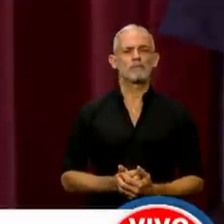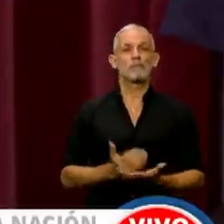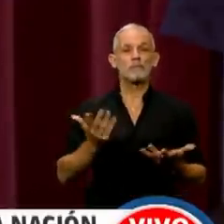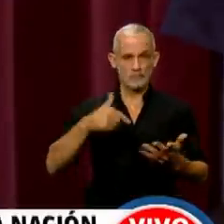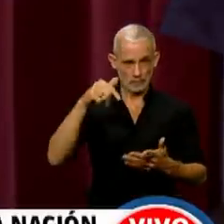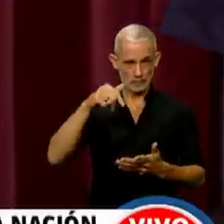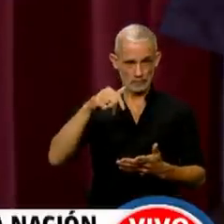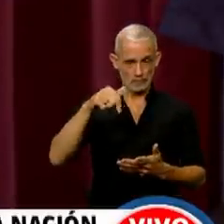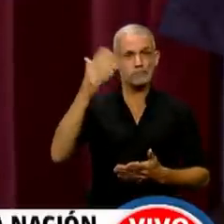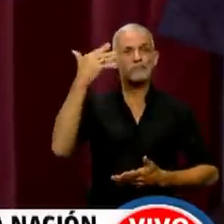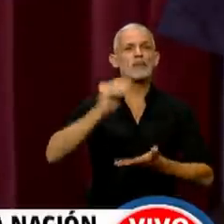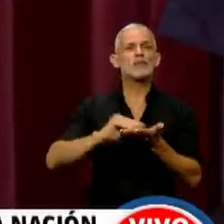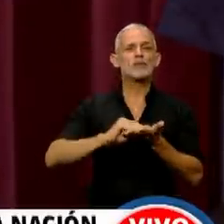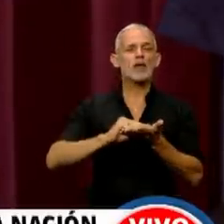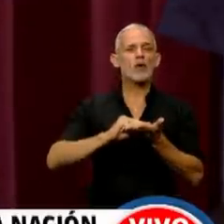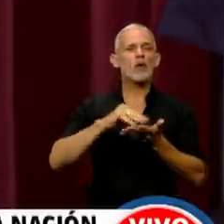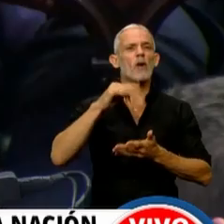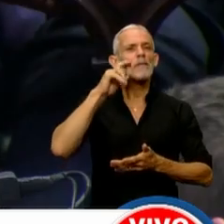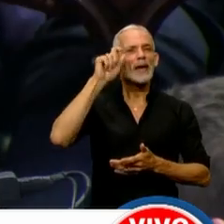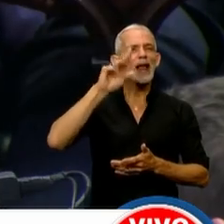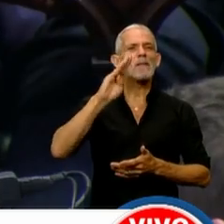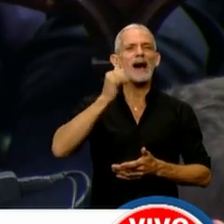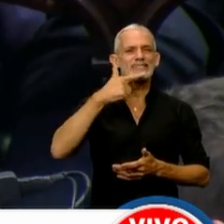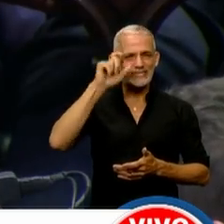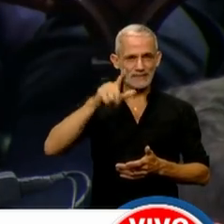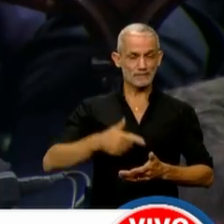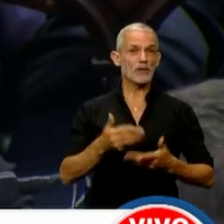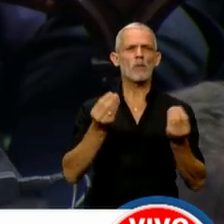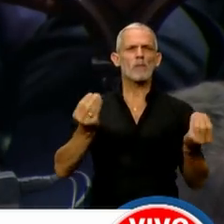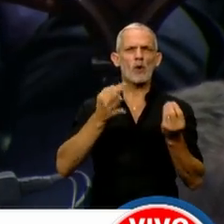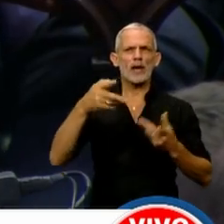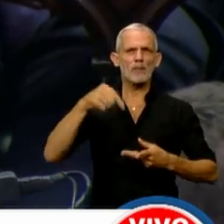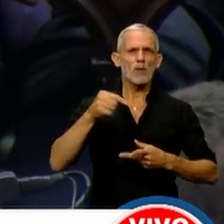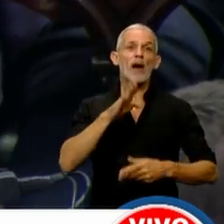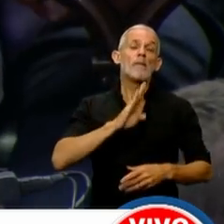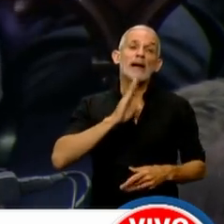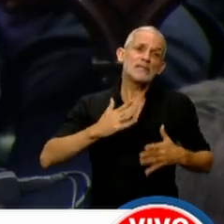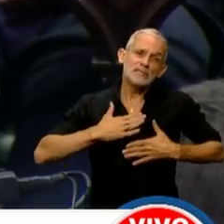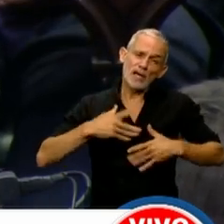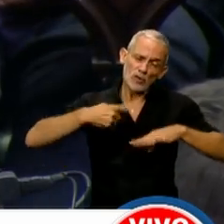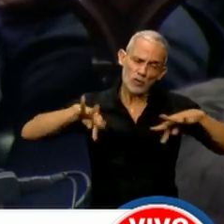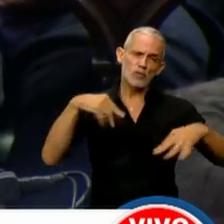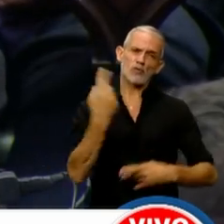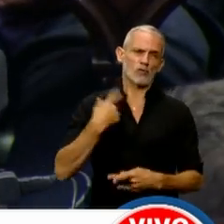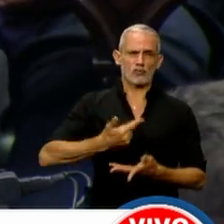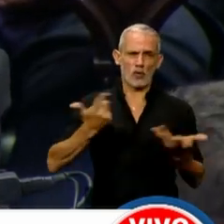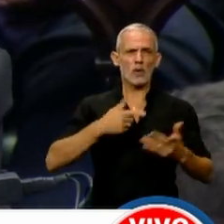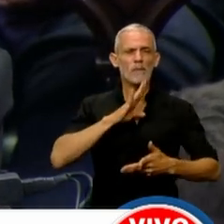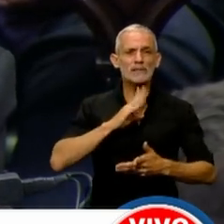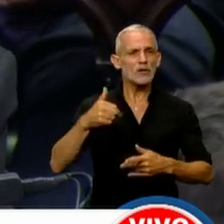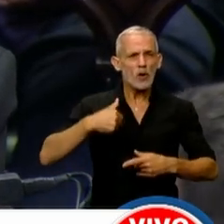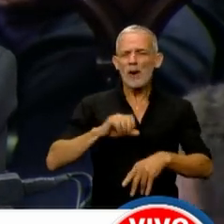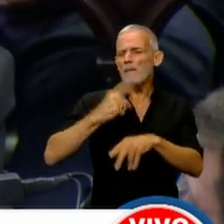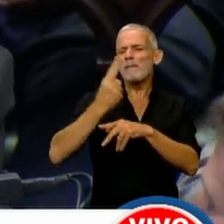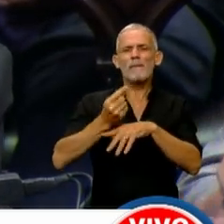en el uso de la palabra el diputado miguel bazze es y señor presidente sabe por qué porque la paciencia en nuestra nosotros desde un principio